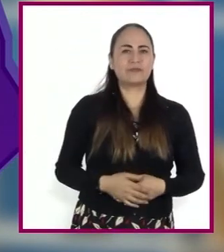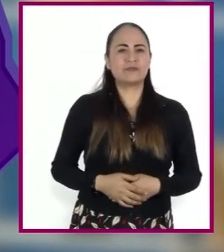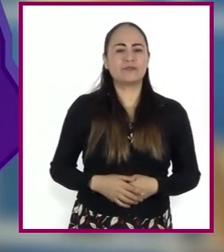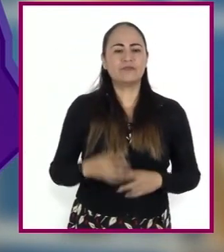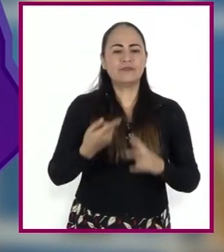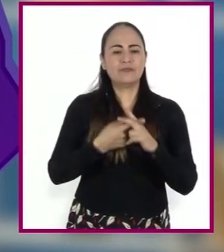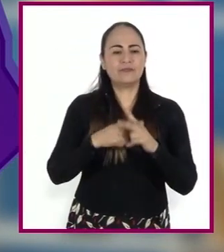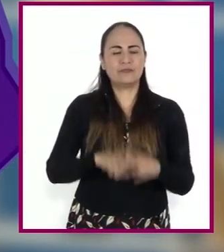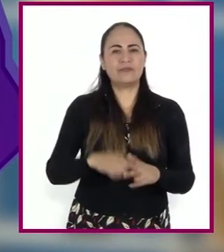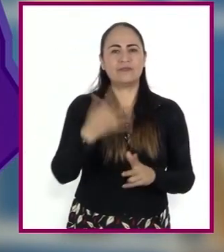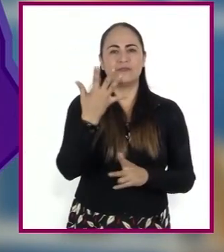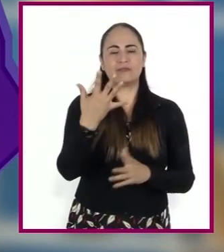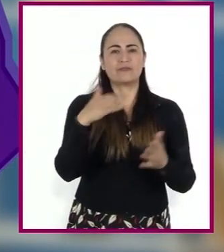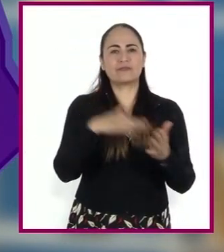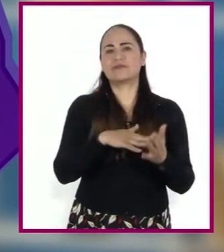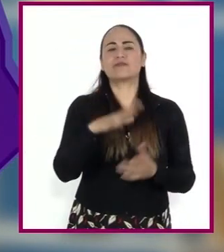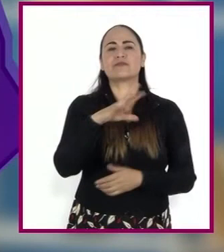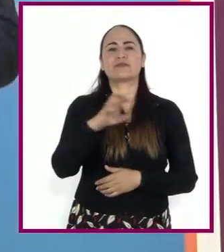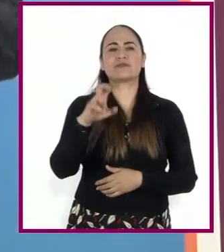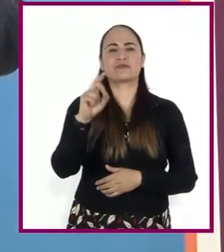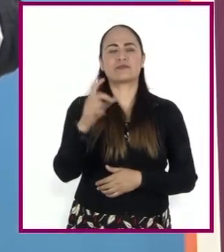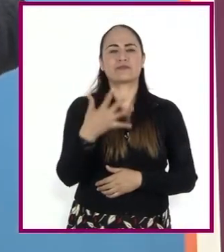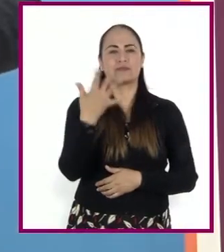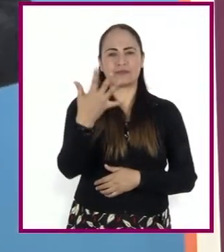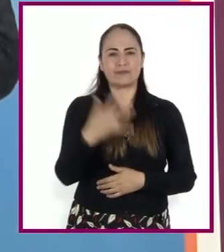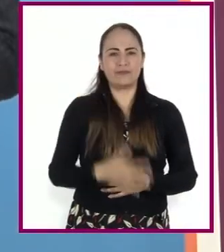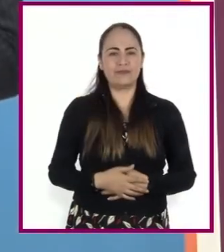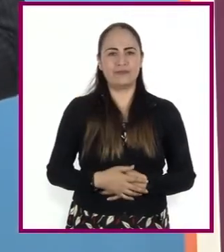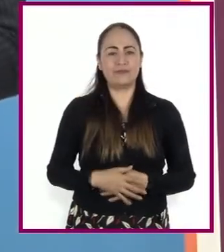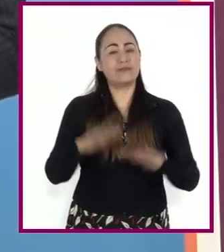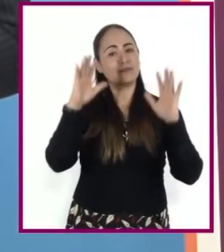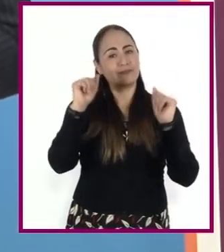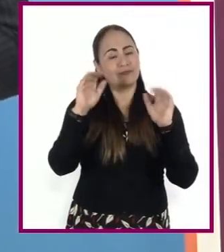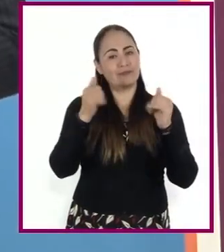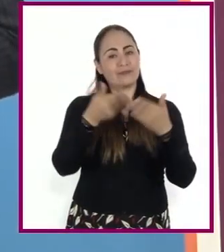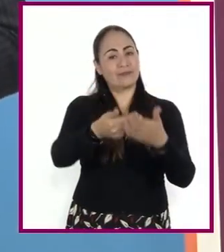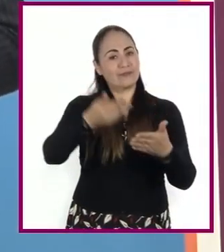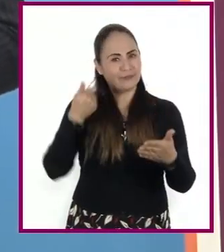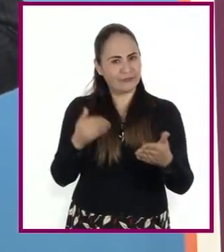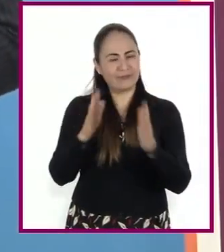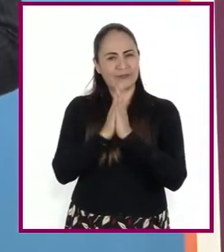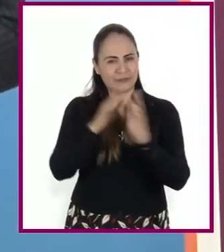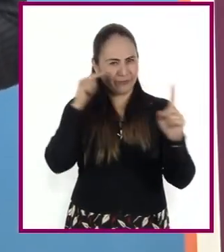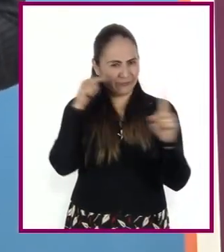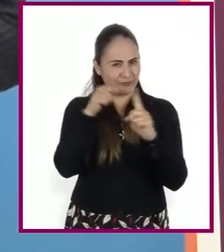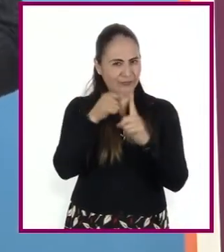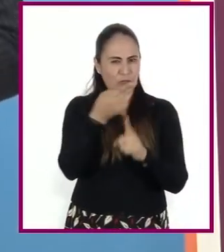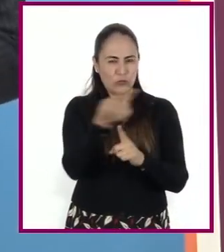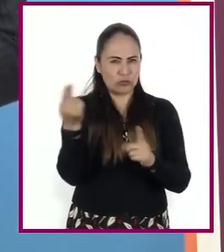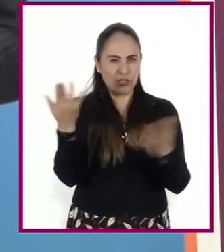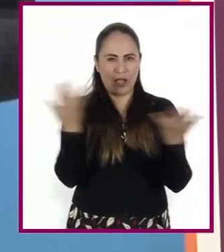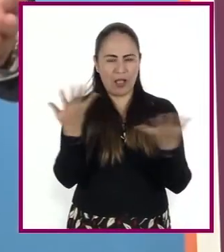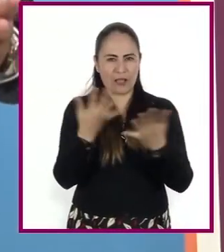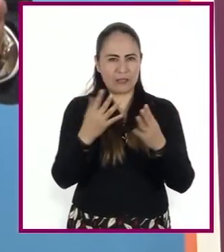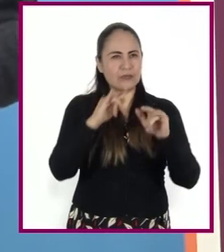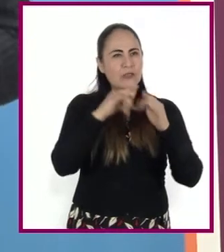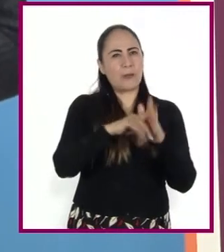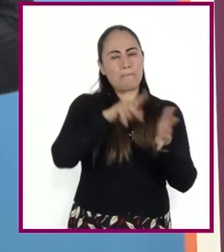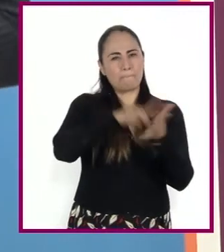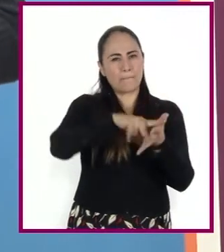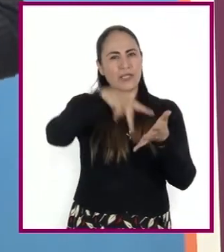desde 1521 a 1535, contando en este periodo de 14 años 4 etapas